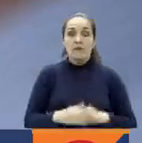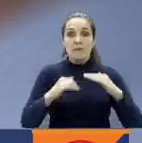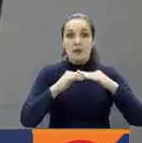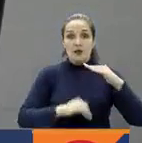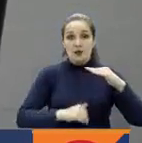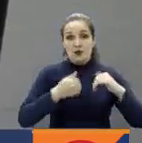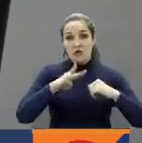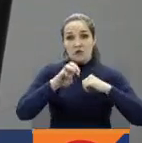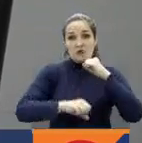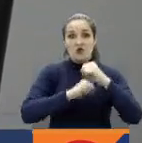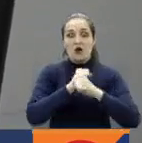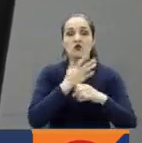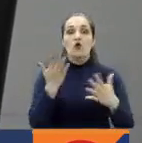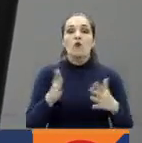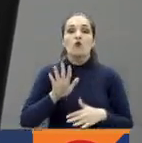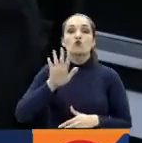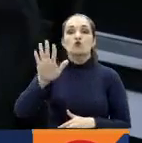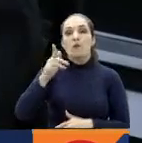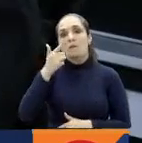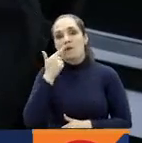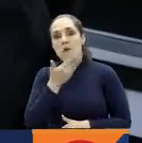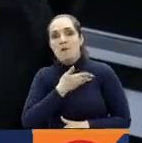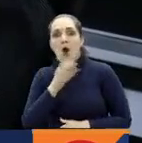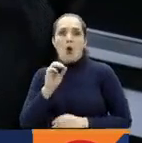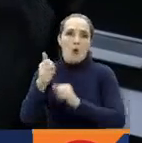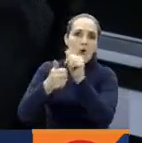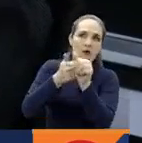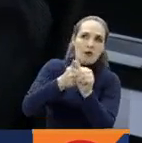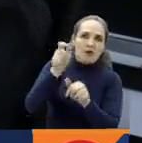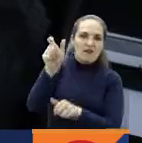se tendrá en cuenta el último número de la cédula del padre, madre o